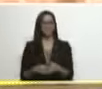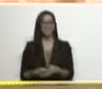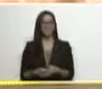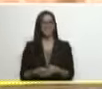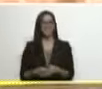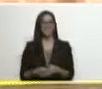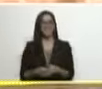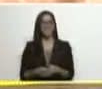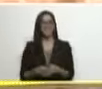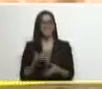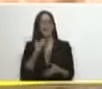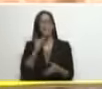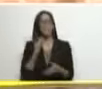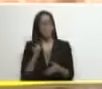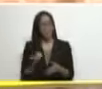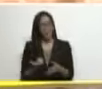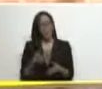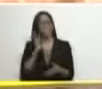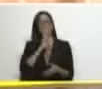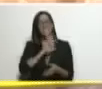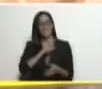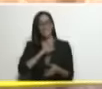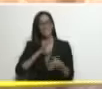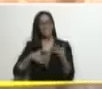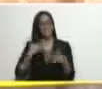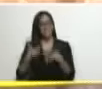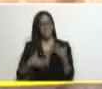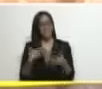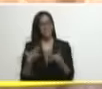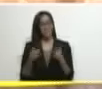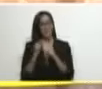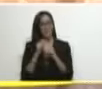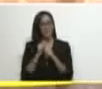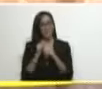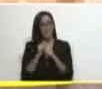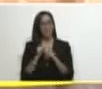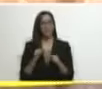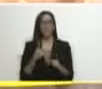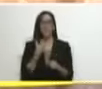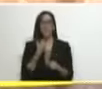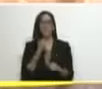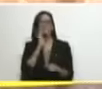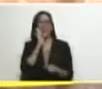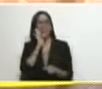En el mejor sentido de la palabra, pues. Cuando uno le dice algo al oído.